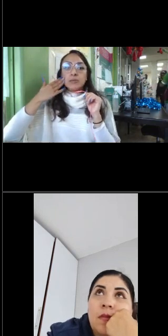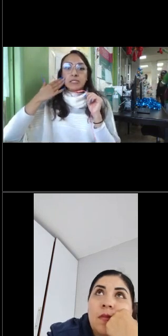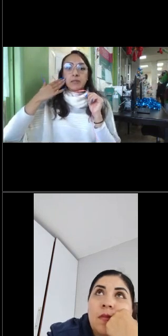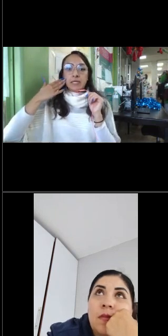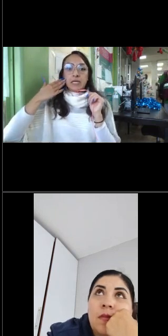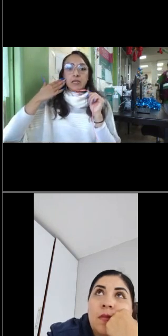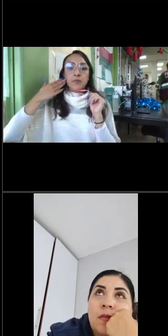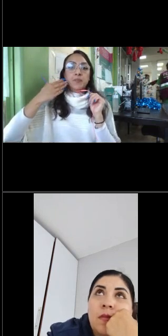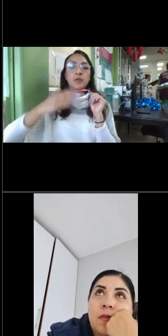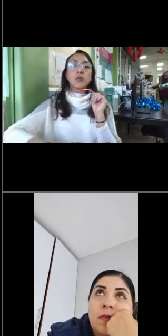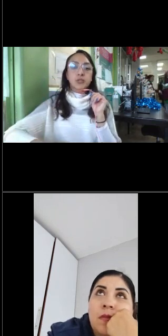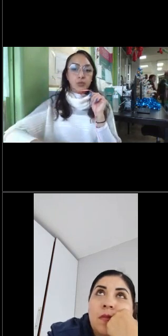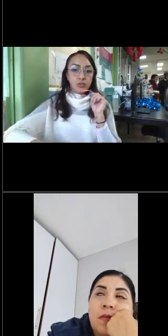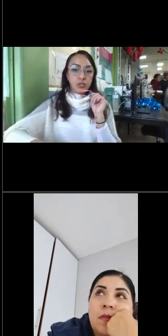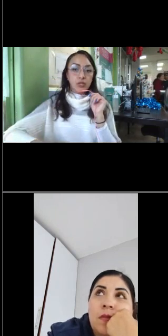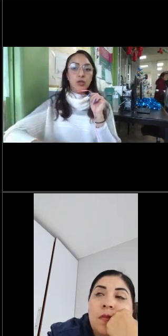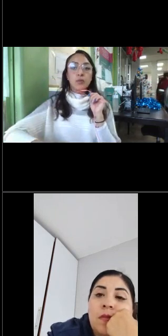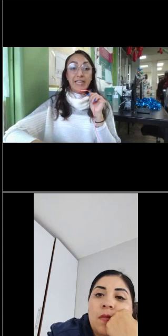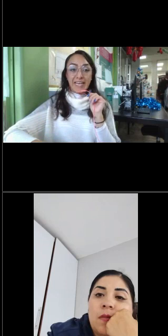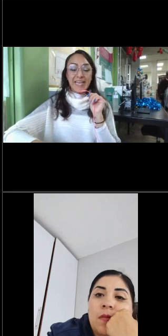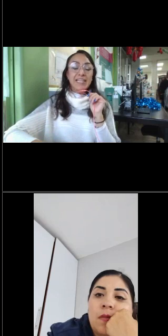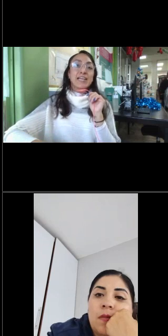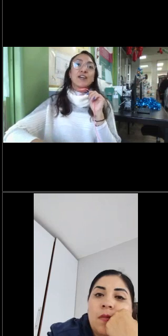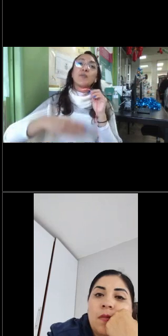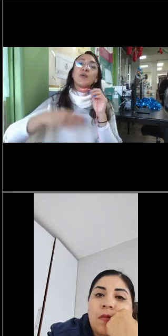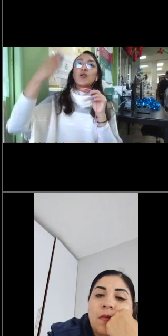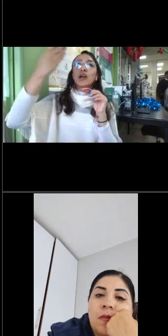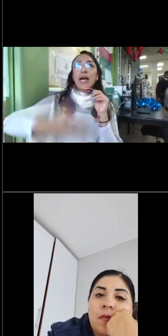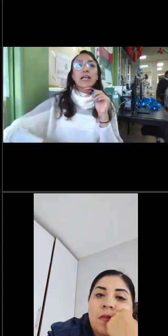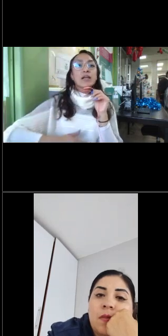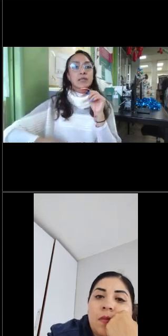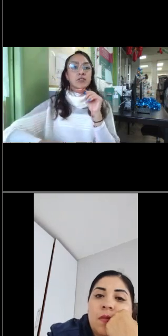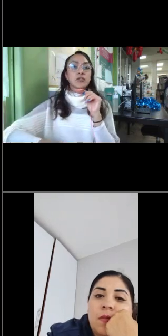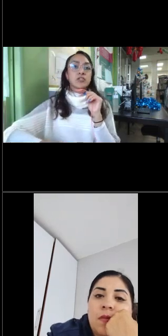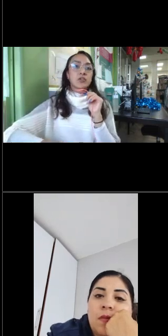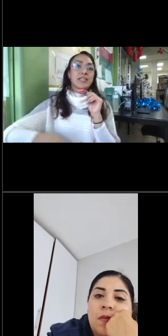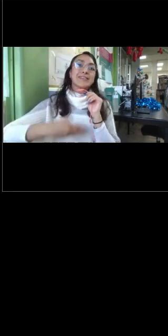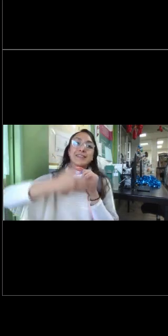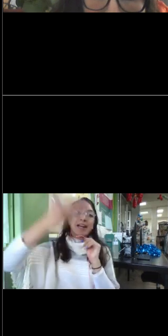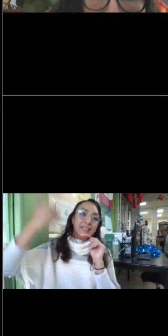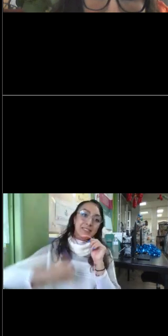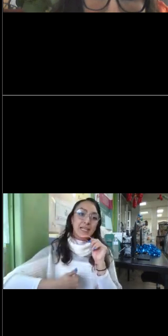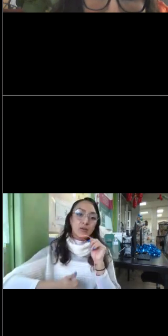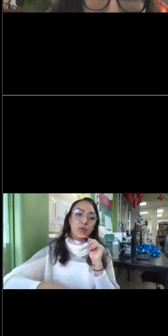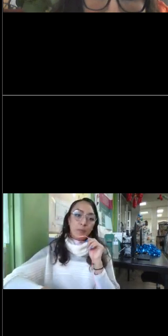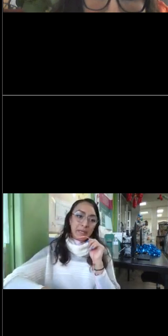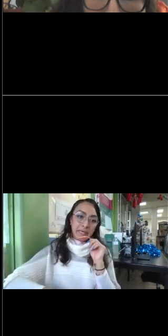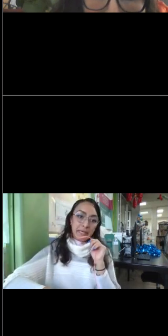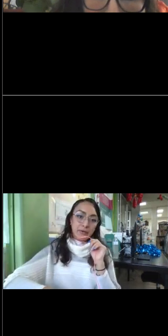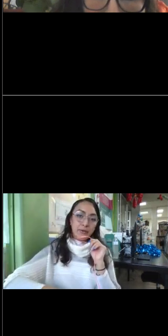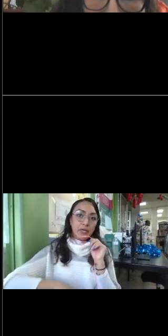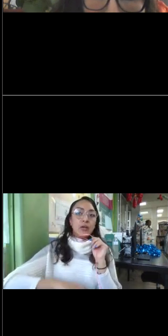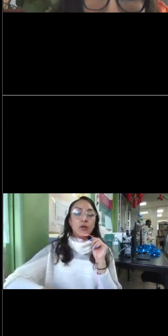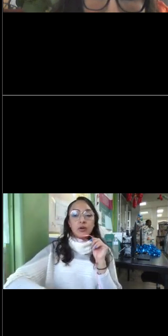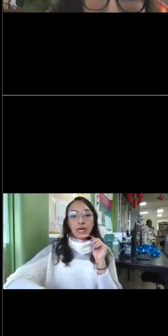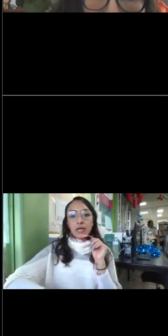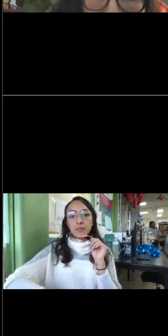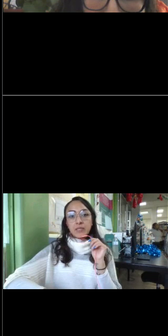una buena visibilidad. Obstrucción como qué, como colocar a la persona sorda detrás de algún